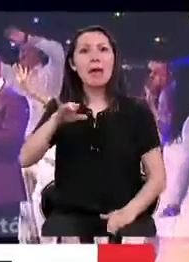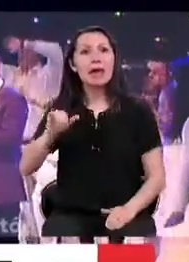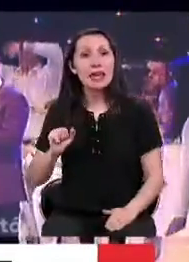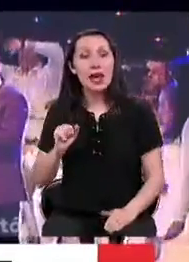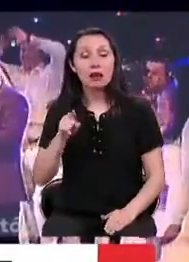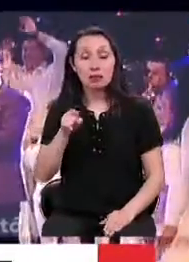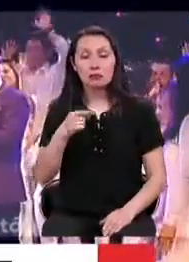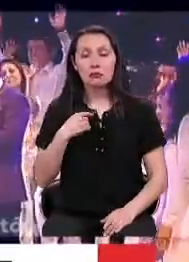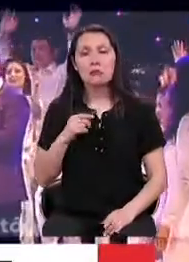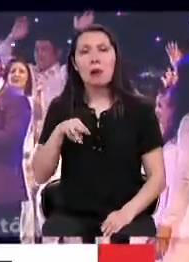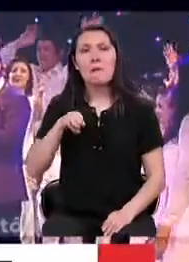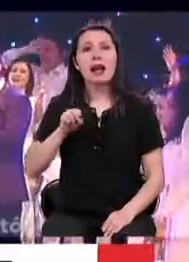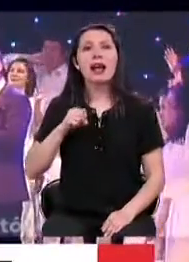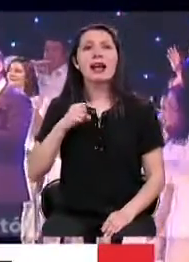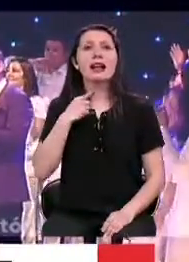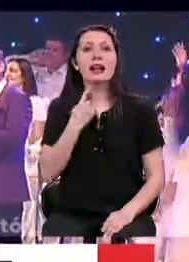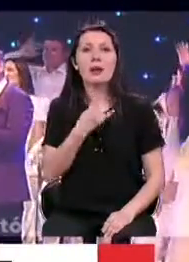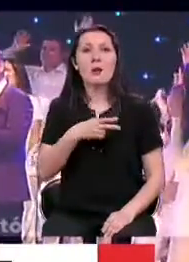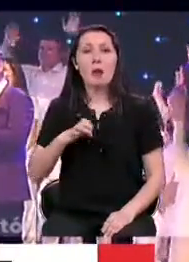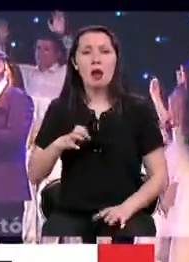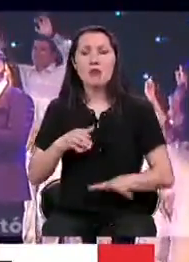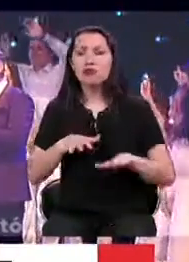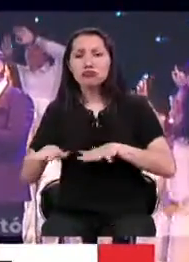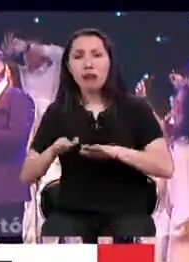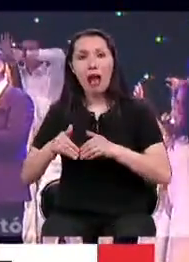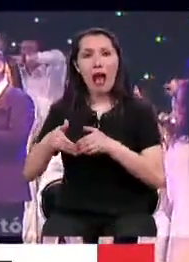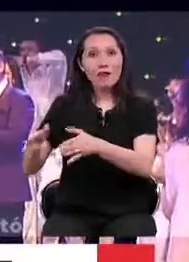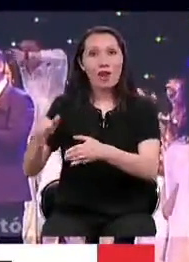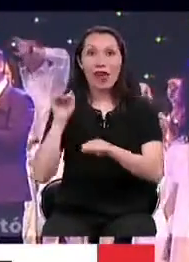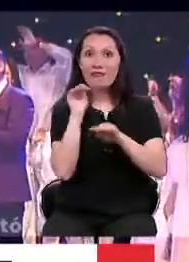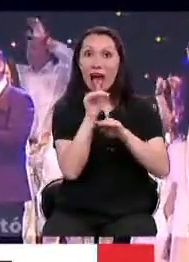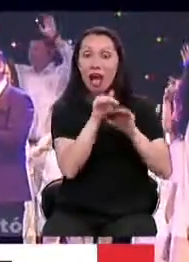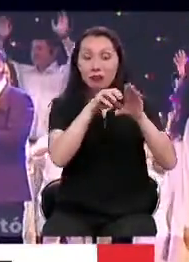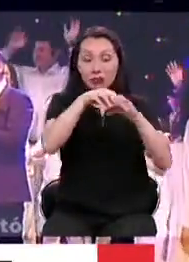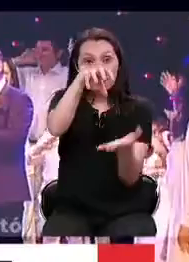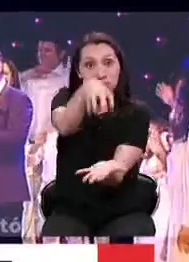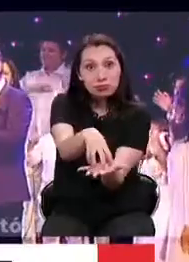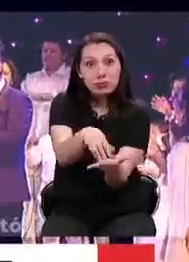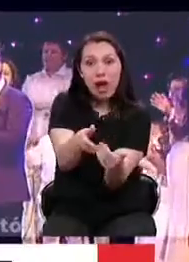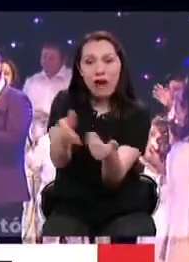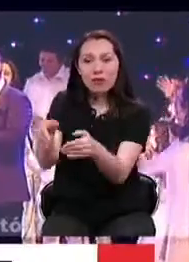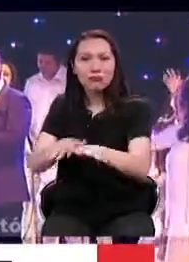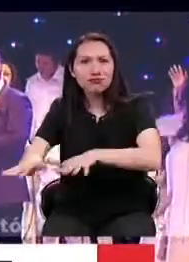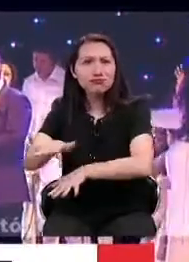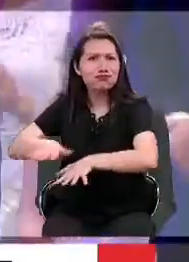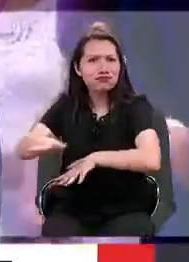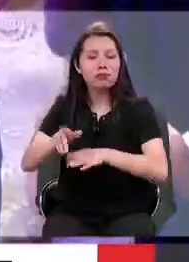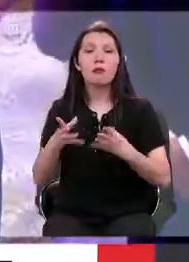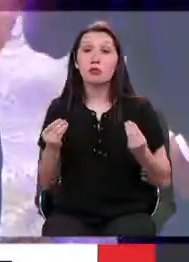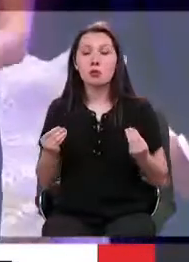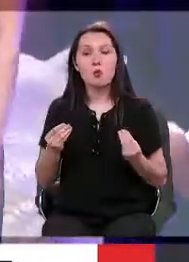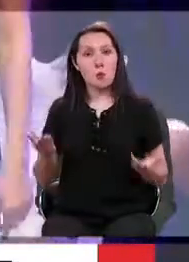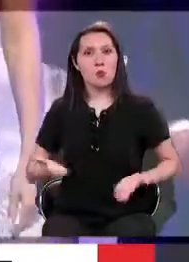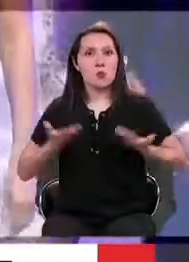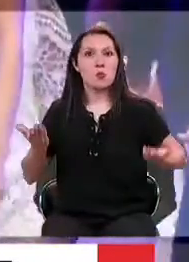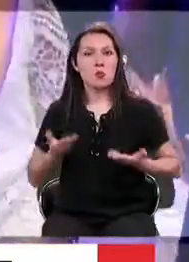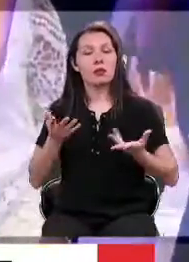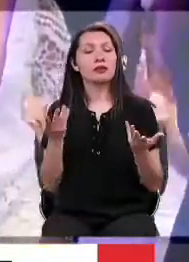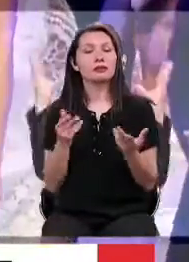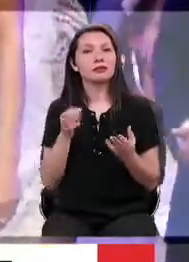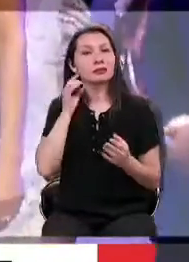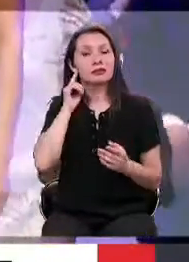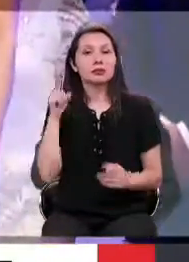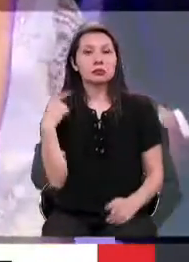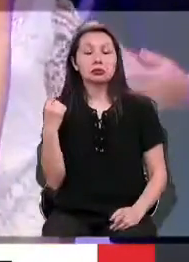tú dices que hoy día está abajo, y está lleno de actividades fuera de la sucursal, por lo tanto, esto es un evento, es una cosa